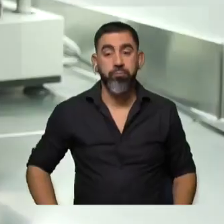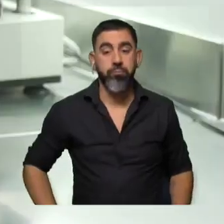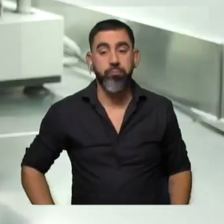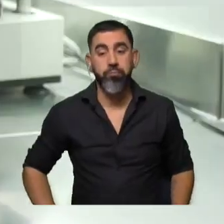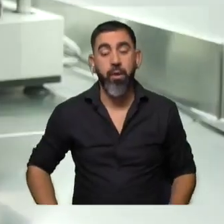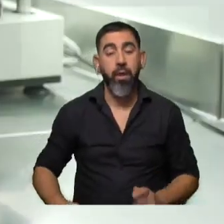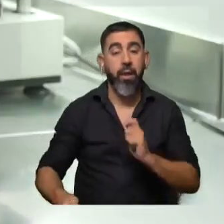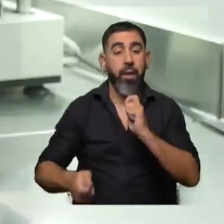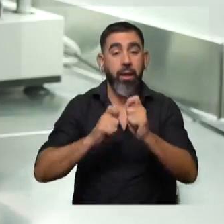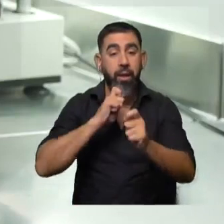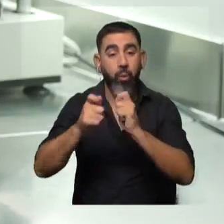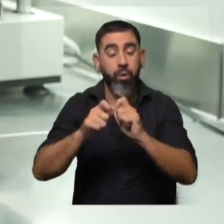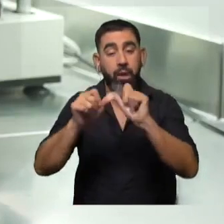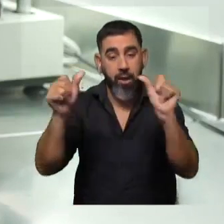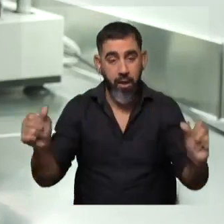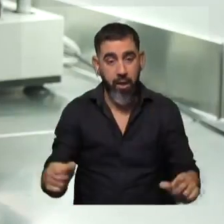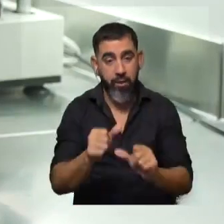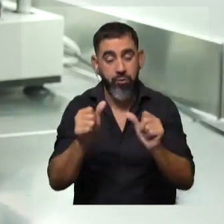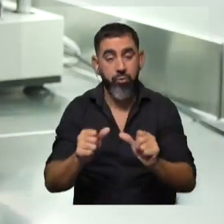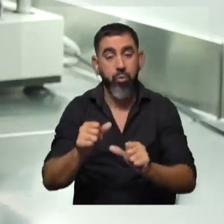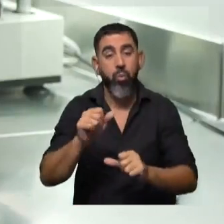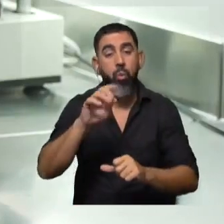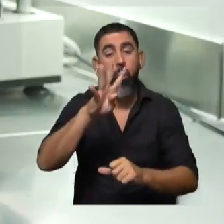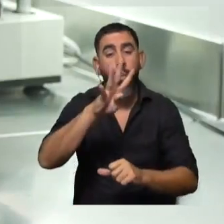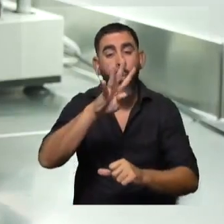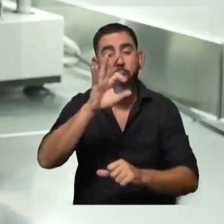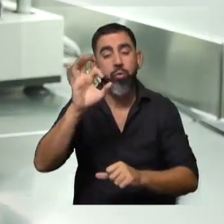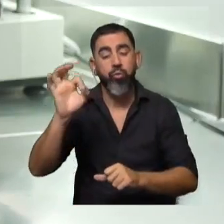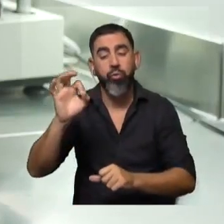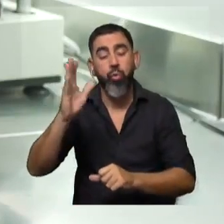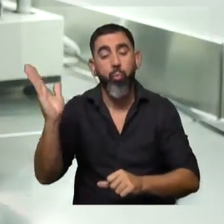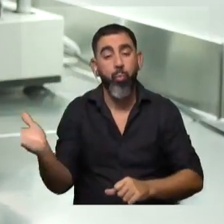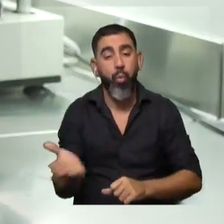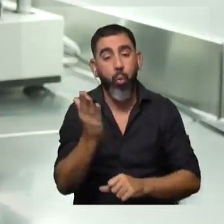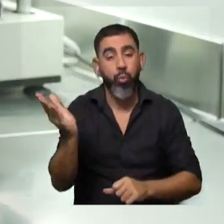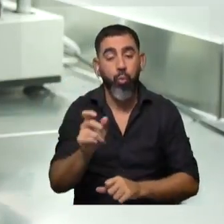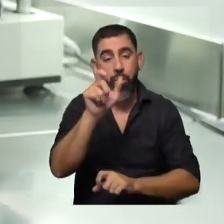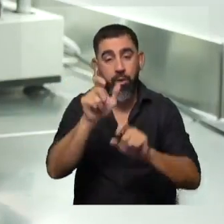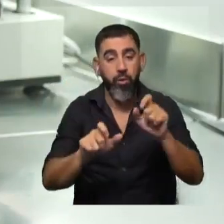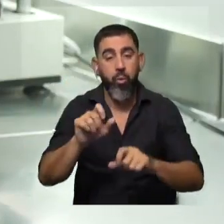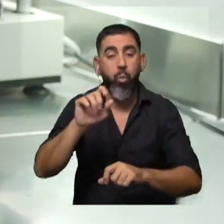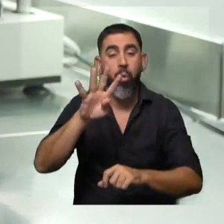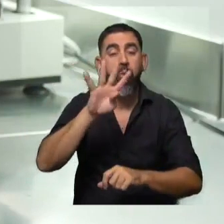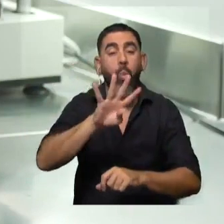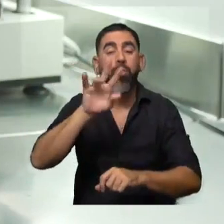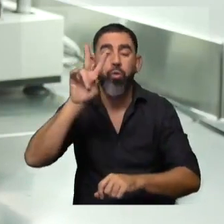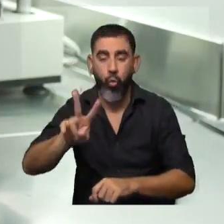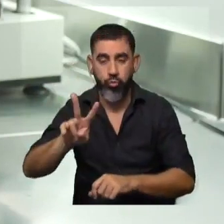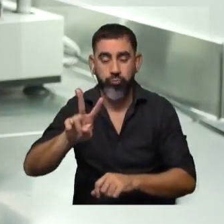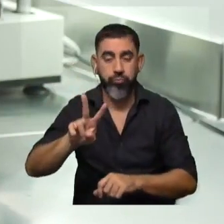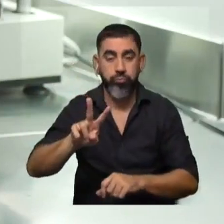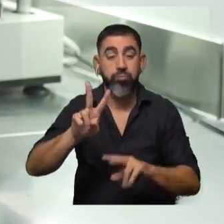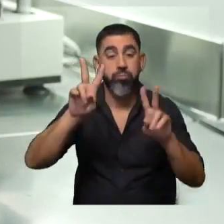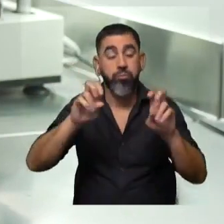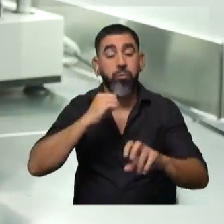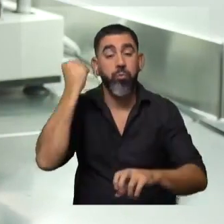La encuesta la realizaron más de 400 productores, específicamente fueron 442. Este es un tema